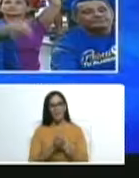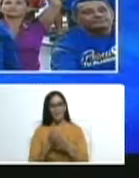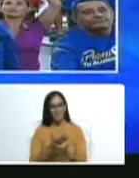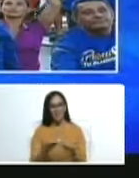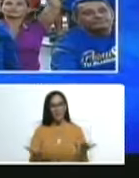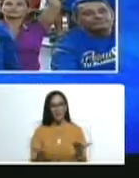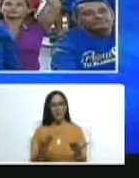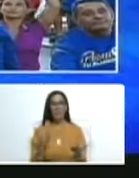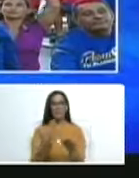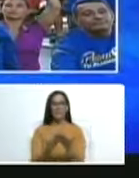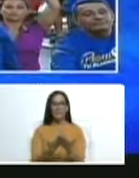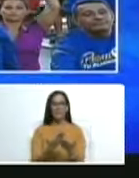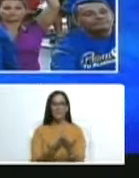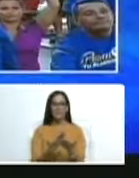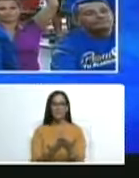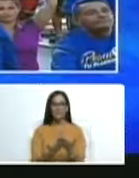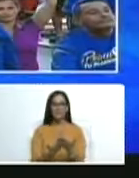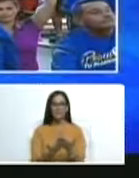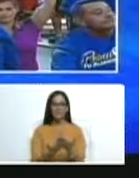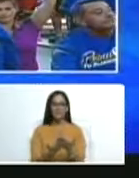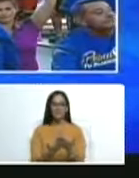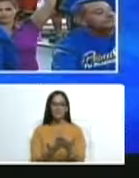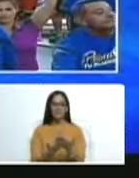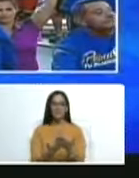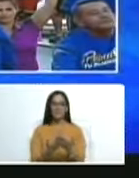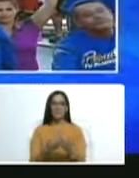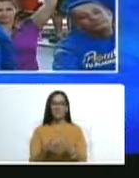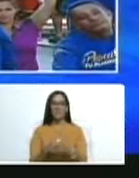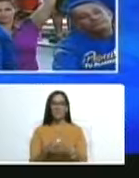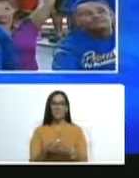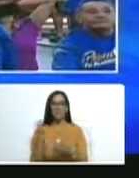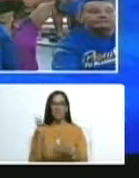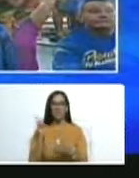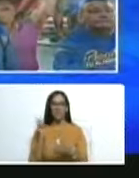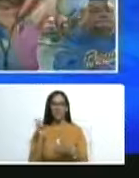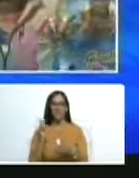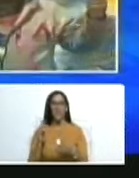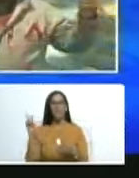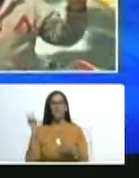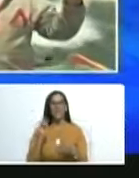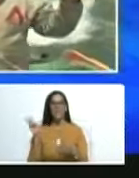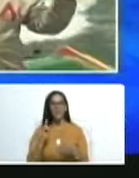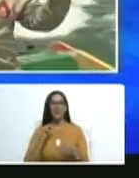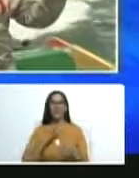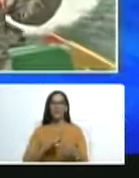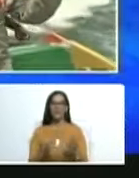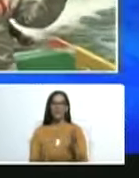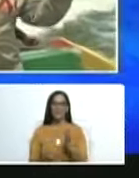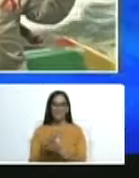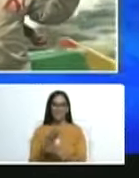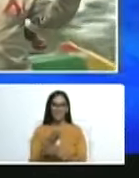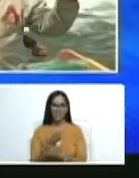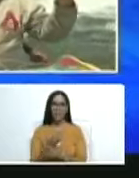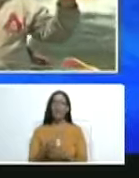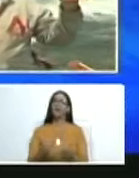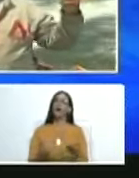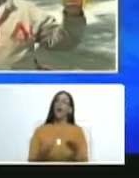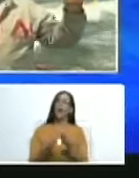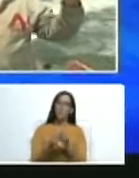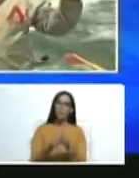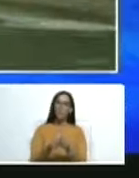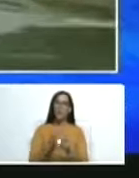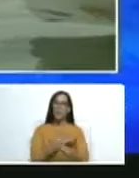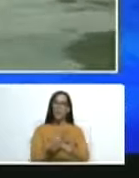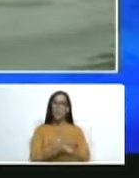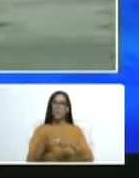siendo testigo de un renacimiento de Venezuela. Venezuela está renaciendo de la mano del poder